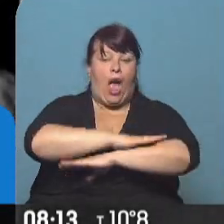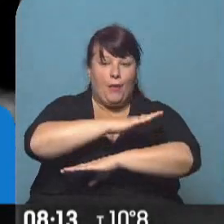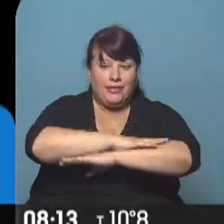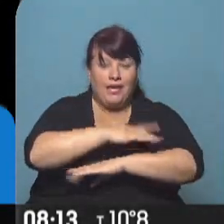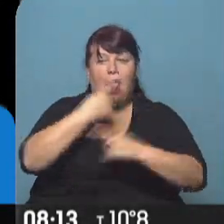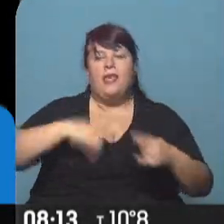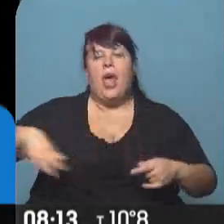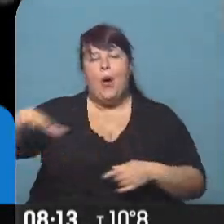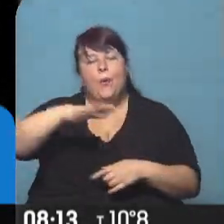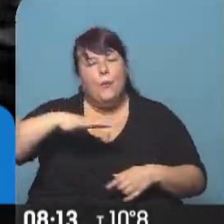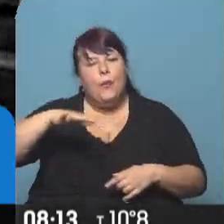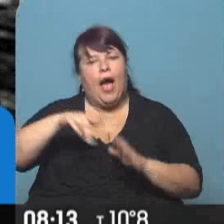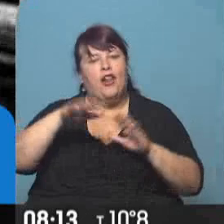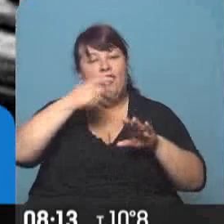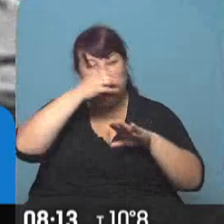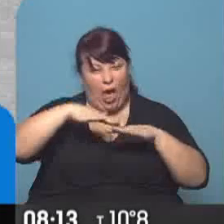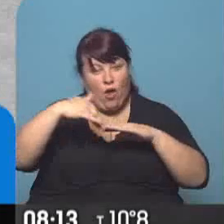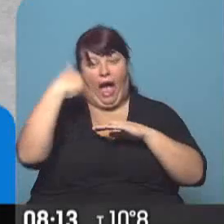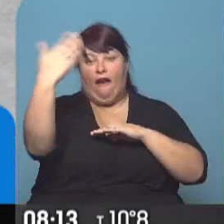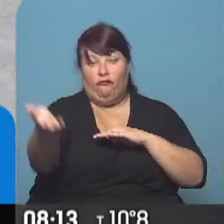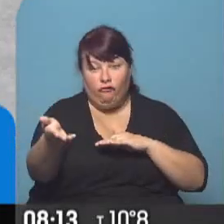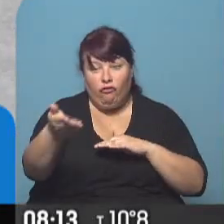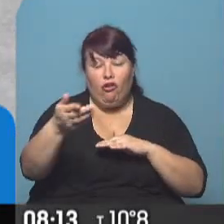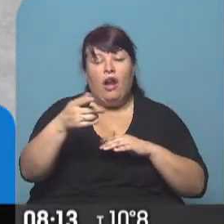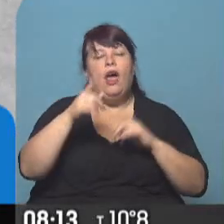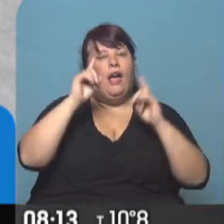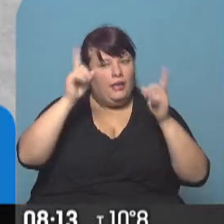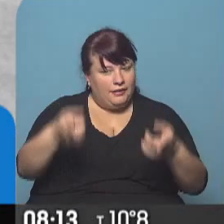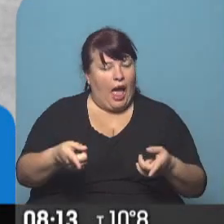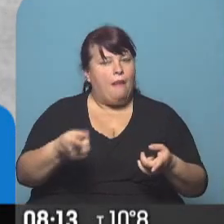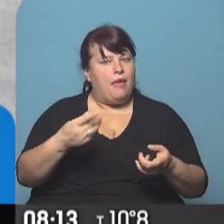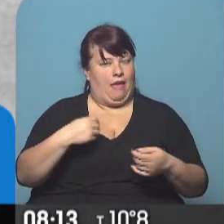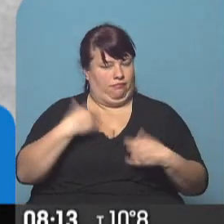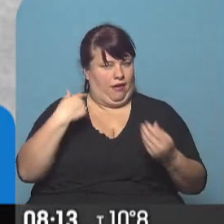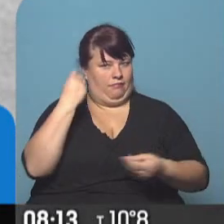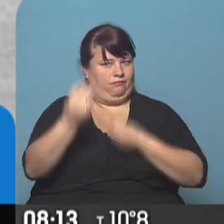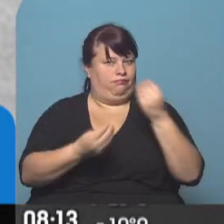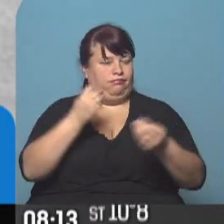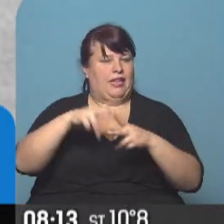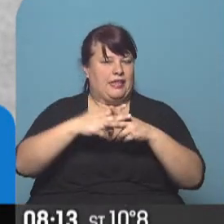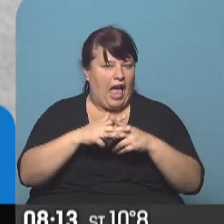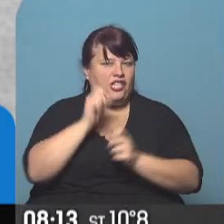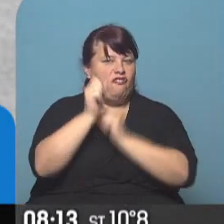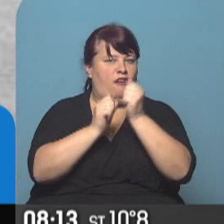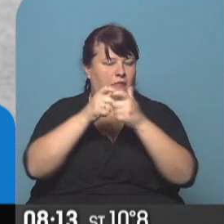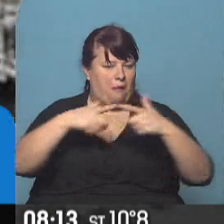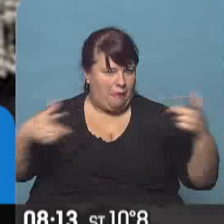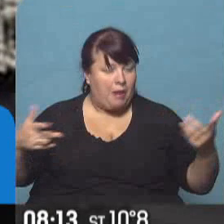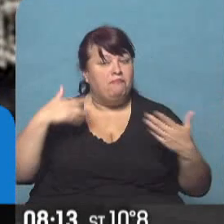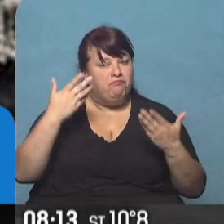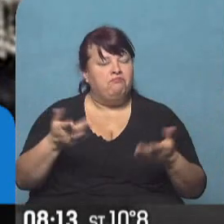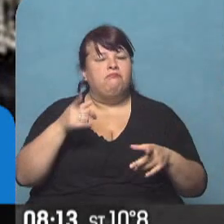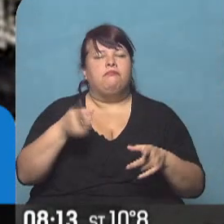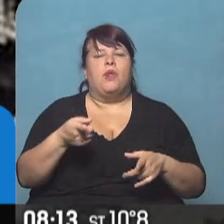o en distintas localidades del otro lado del riachuelo también se sentía por la instalación de talleres y fábricas, de manera que empezó a